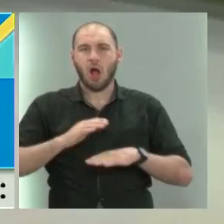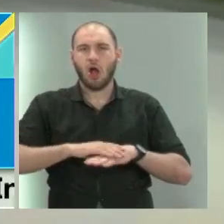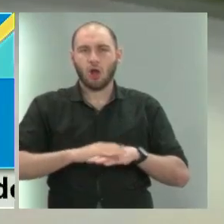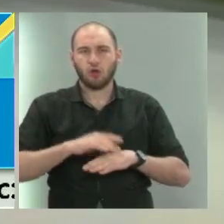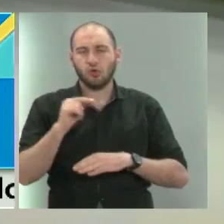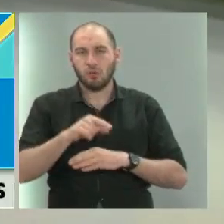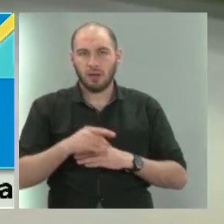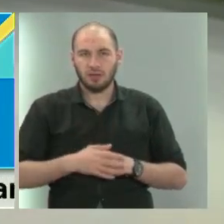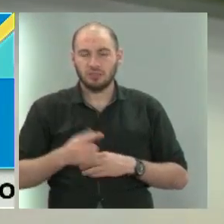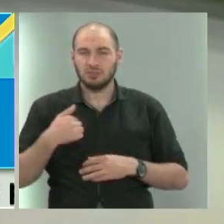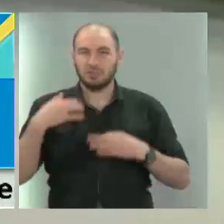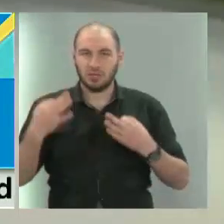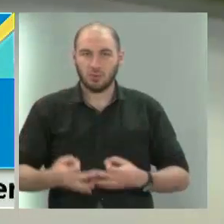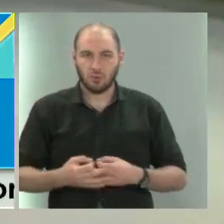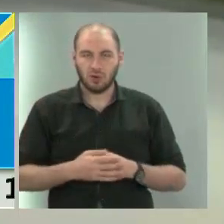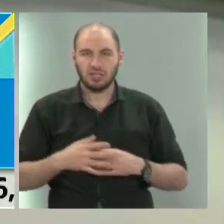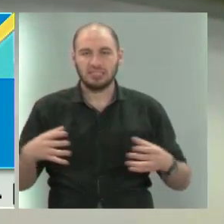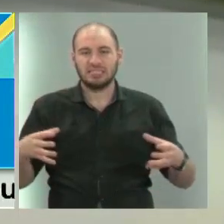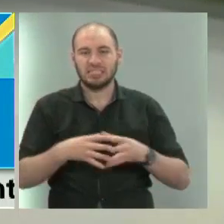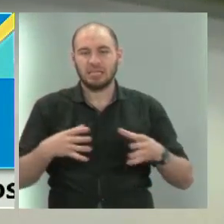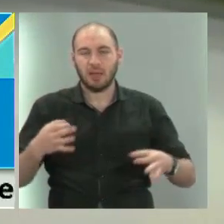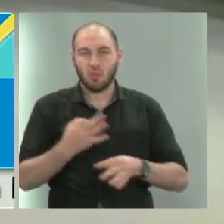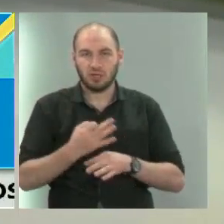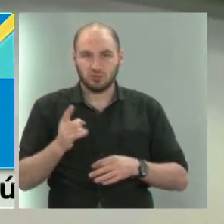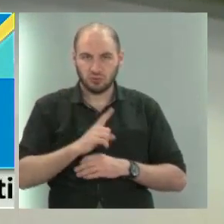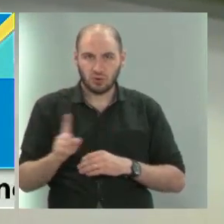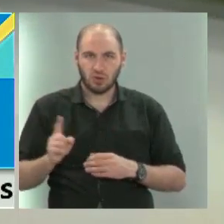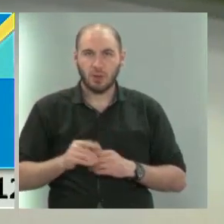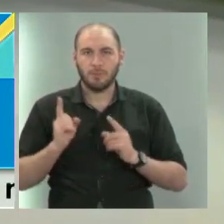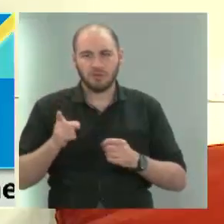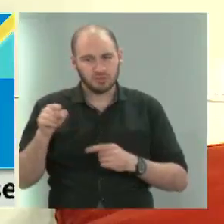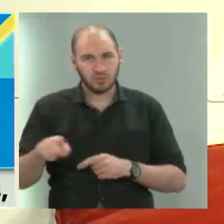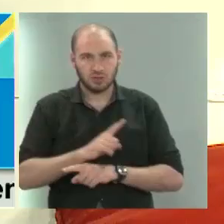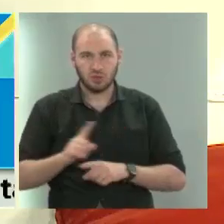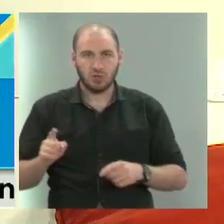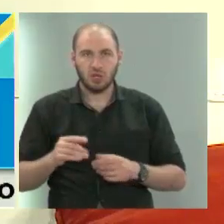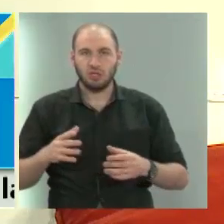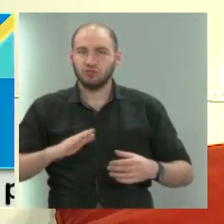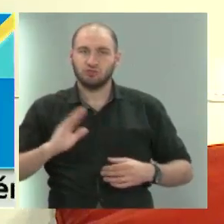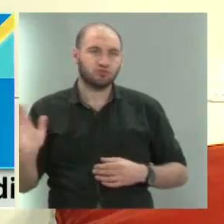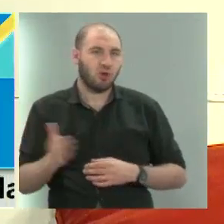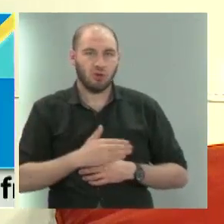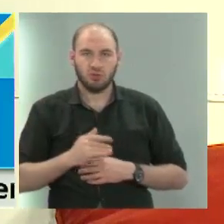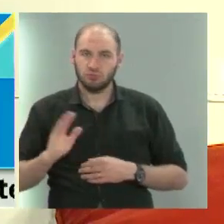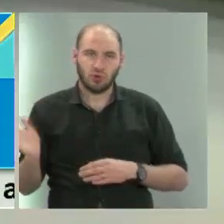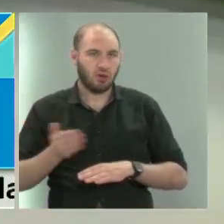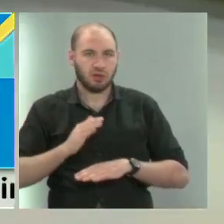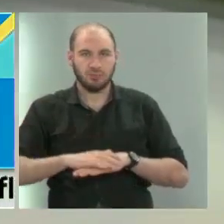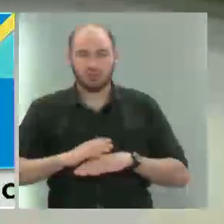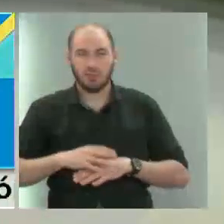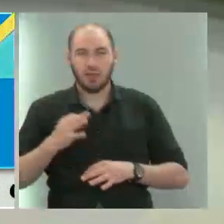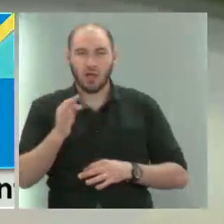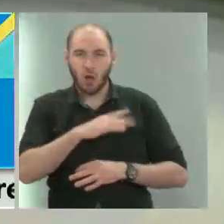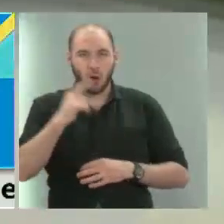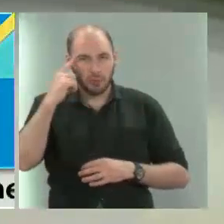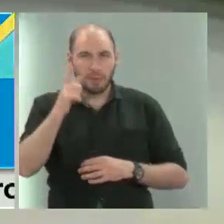la tiene, yo estoy seguro, no la tiene un sistema educativo, no la tienen los docentes, somos todos de alguna manera, ¿no? La mirada hoy me